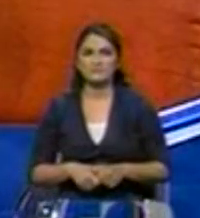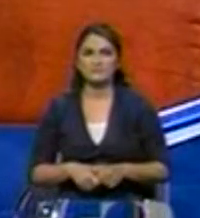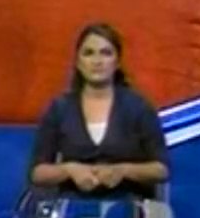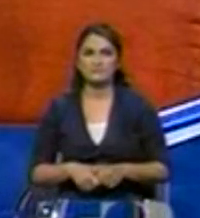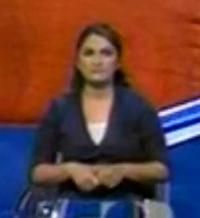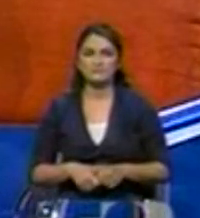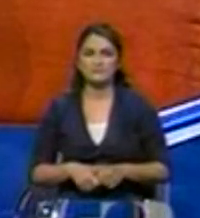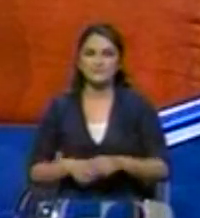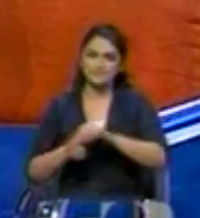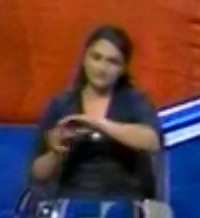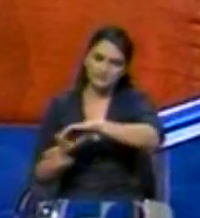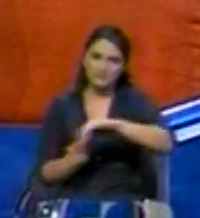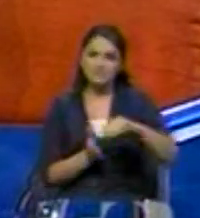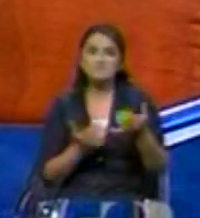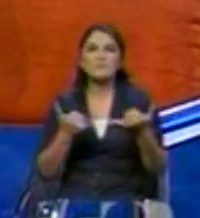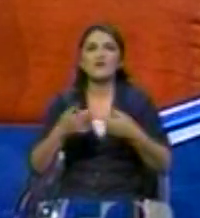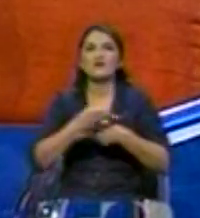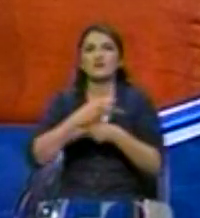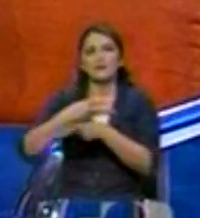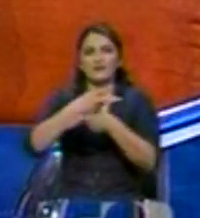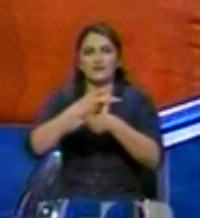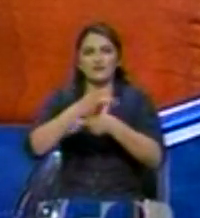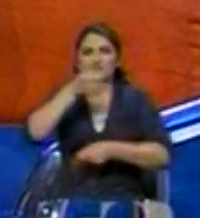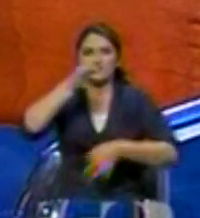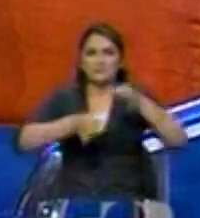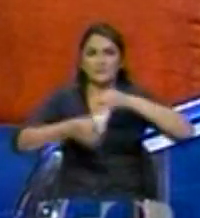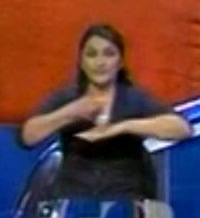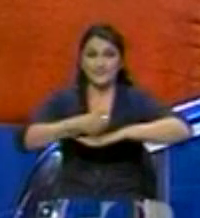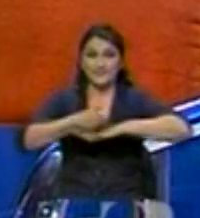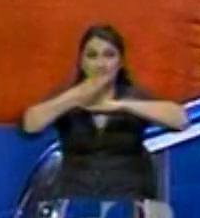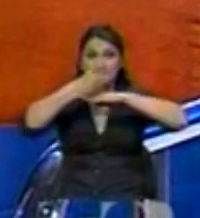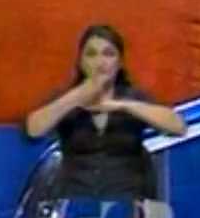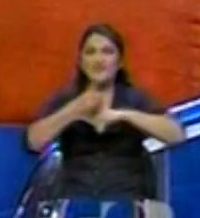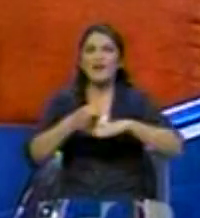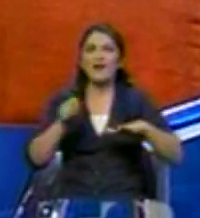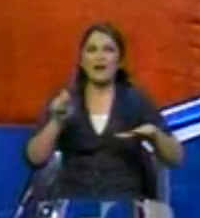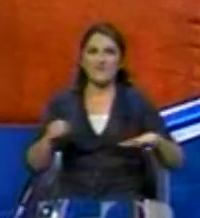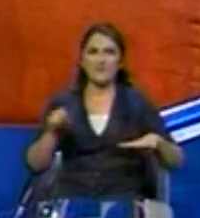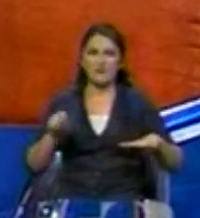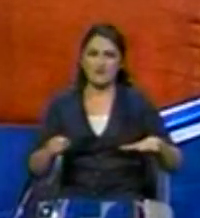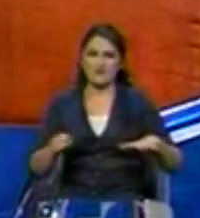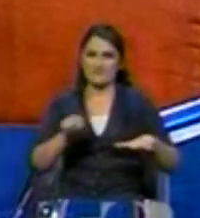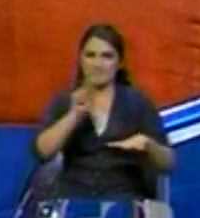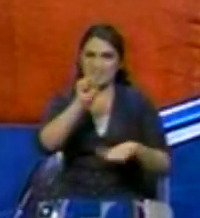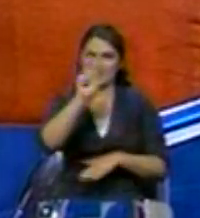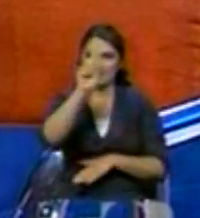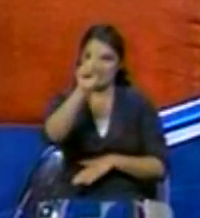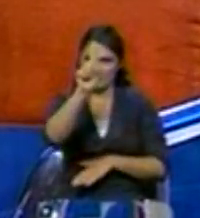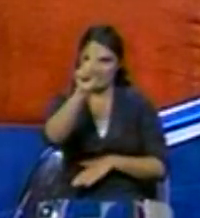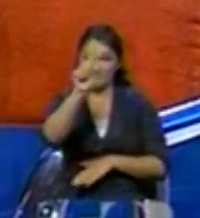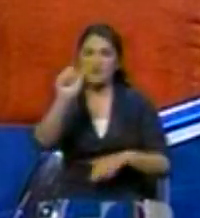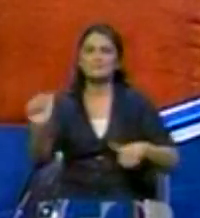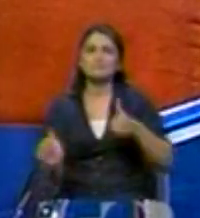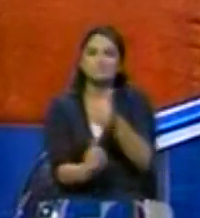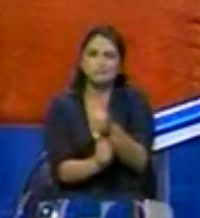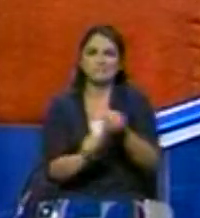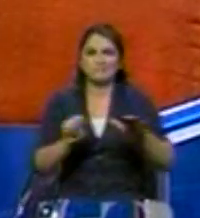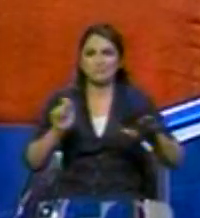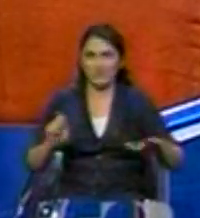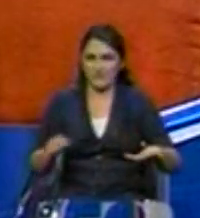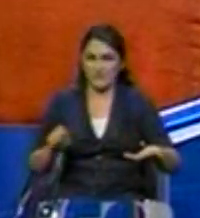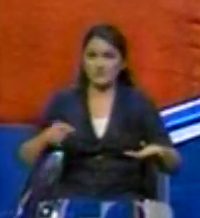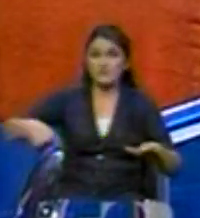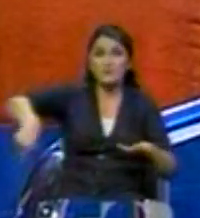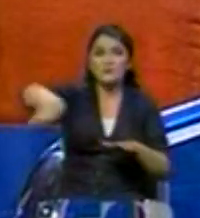Hoy el Consejo de la Judicatura sorteará los casos para las pruebas orales de los 21 jueces y 15 conjueces de la Corte Nacional de Justicia. Estos